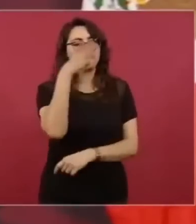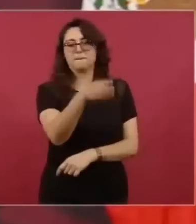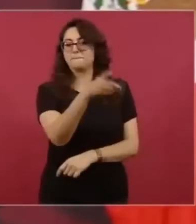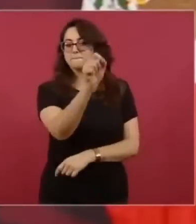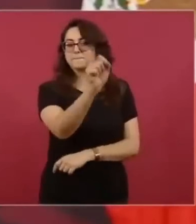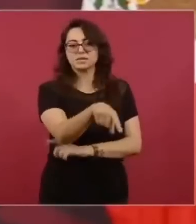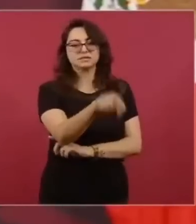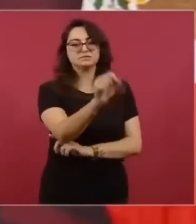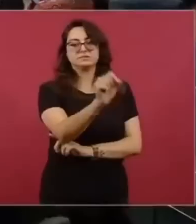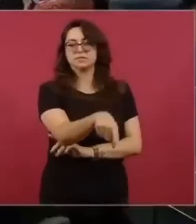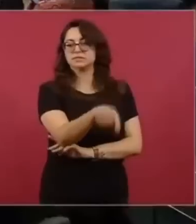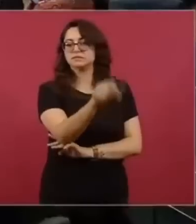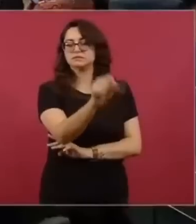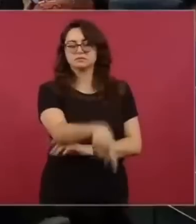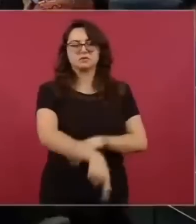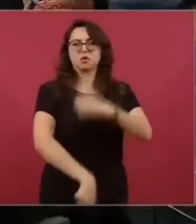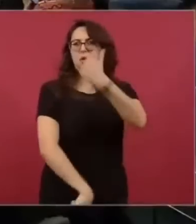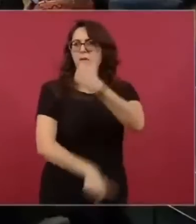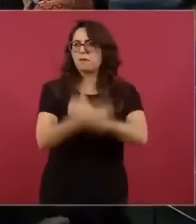filopanistas,